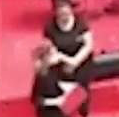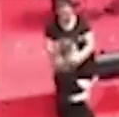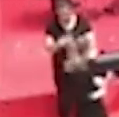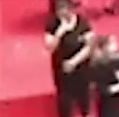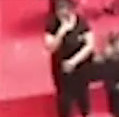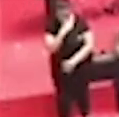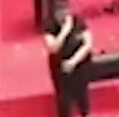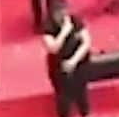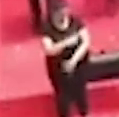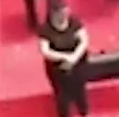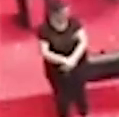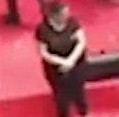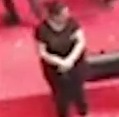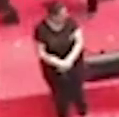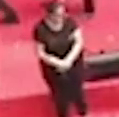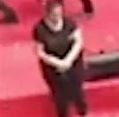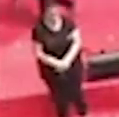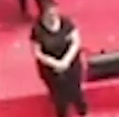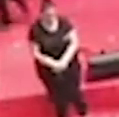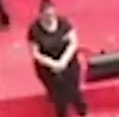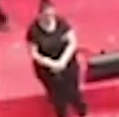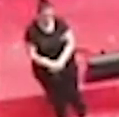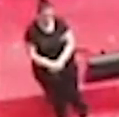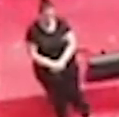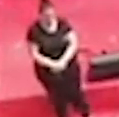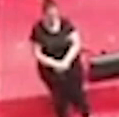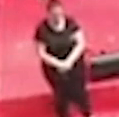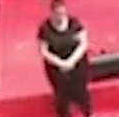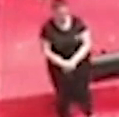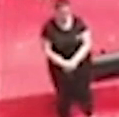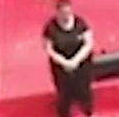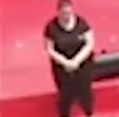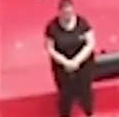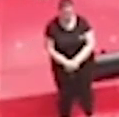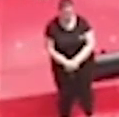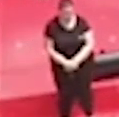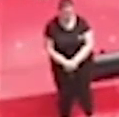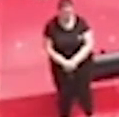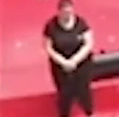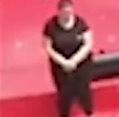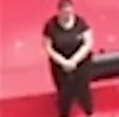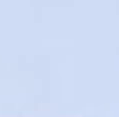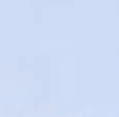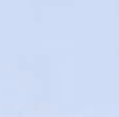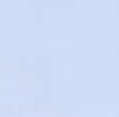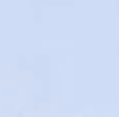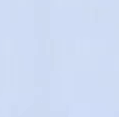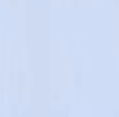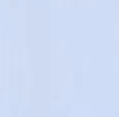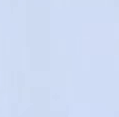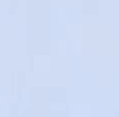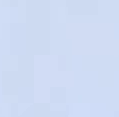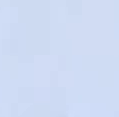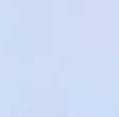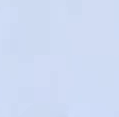condenas por sectarismo ideológico en educación. No digo ya las condenas que le van a